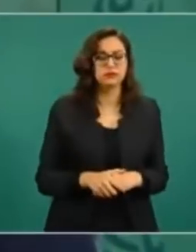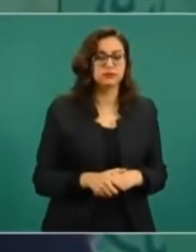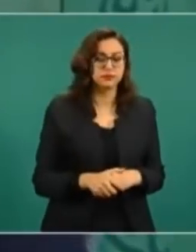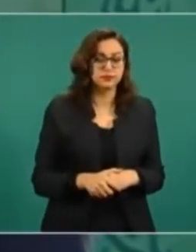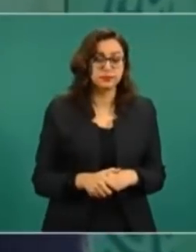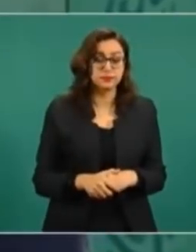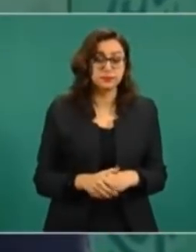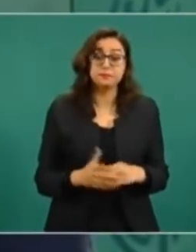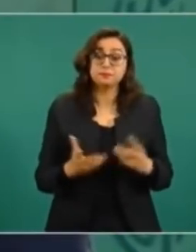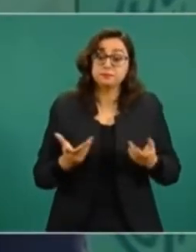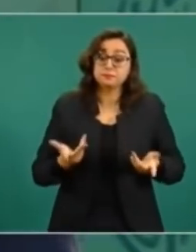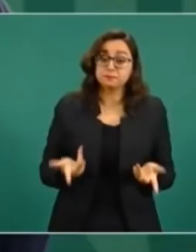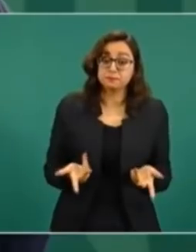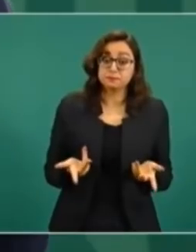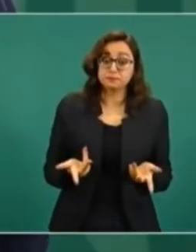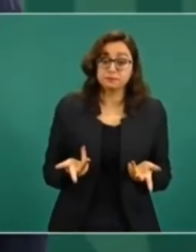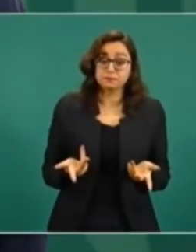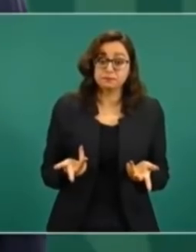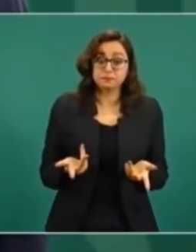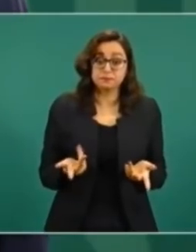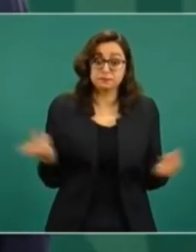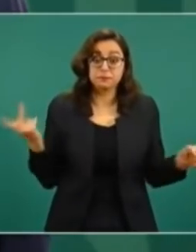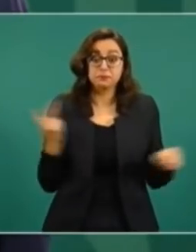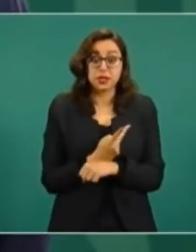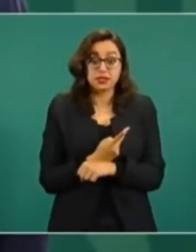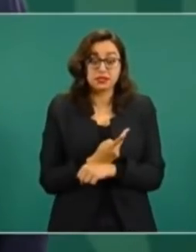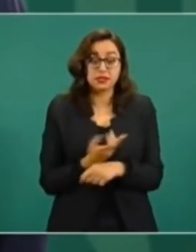De modo que esa es la fórmula.